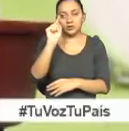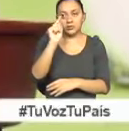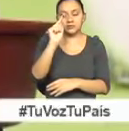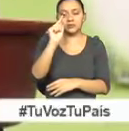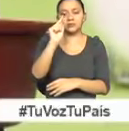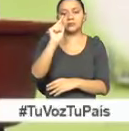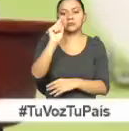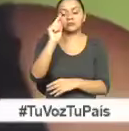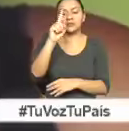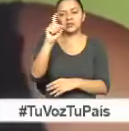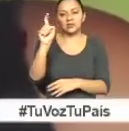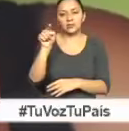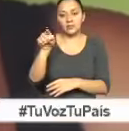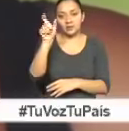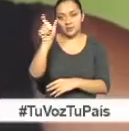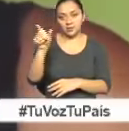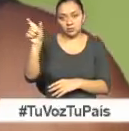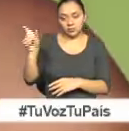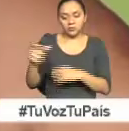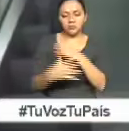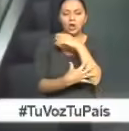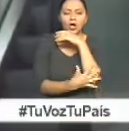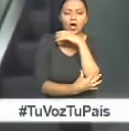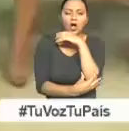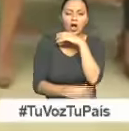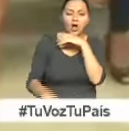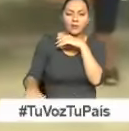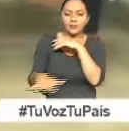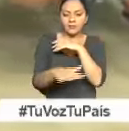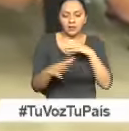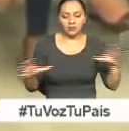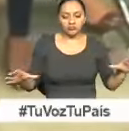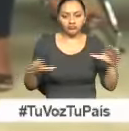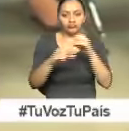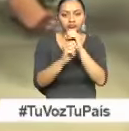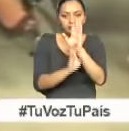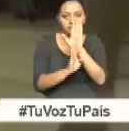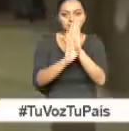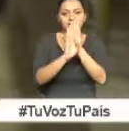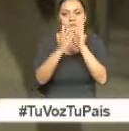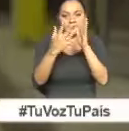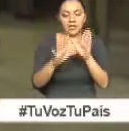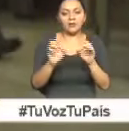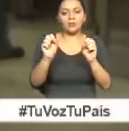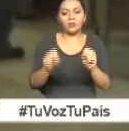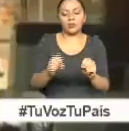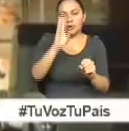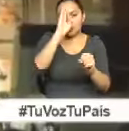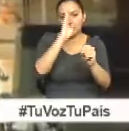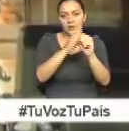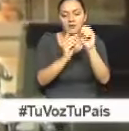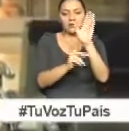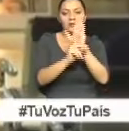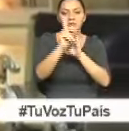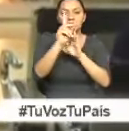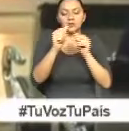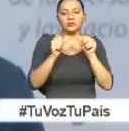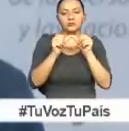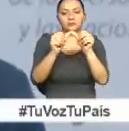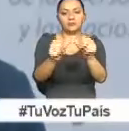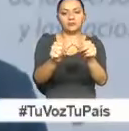los indicadores de pobreza. Esto es parte de las metas cumplidas por el país para alcanzar los objetivos de desarrollo